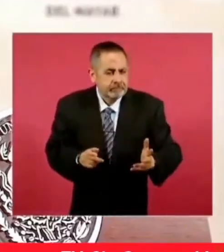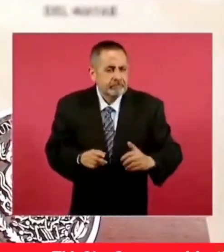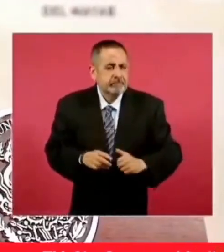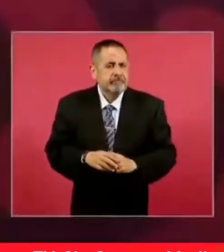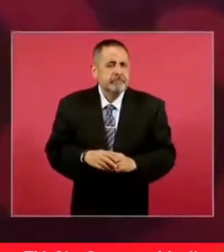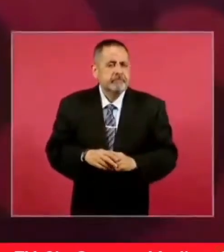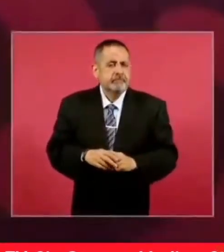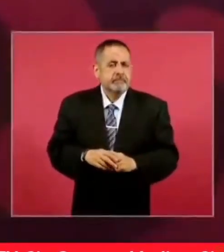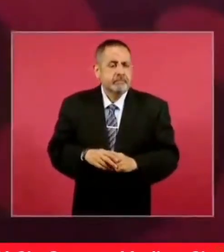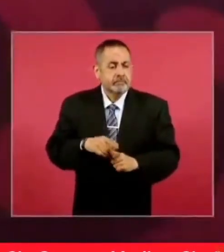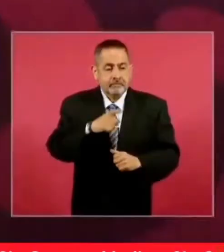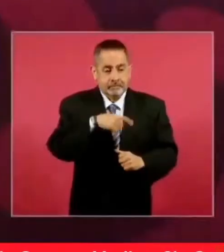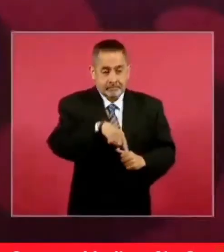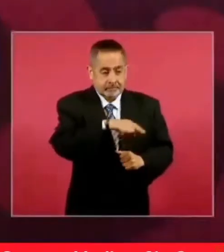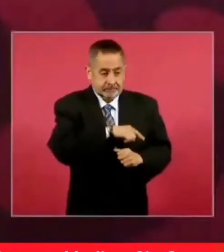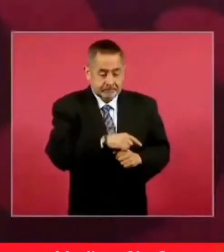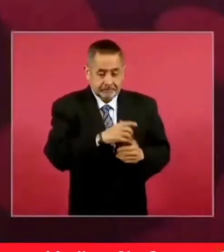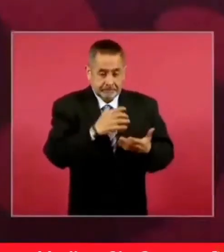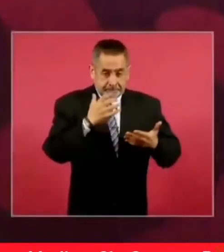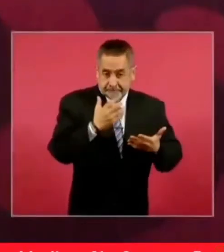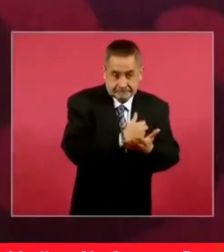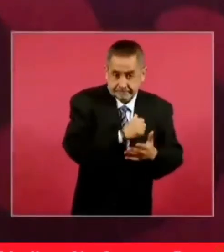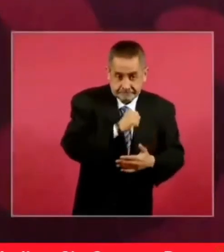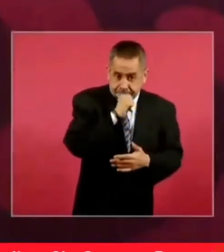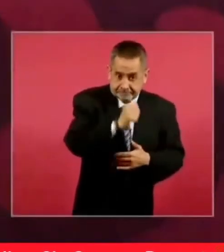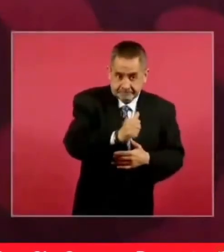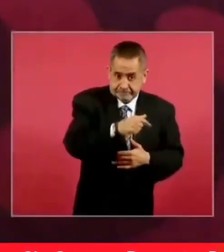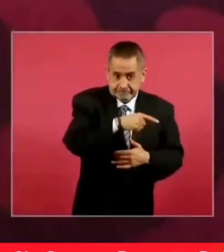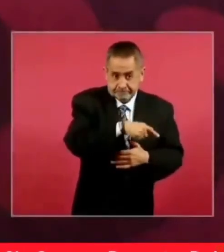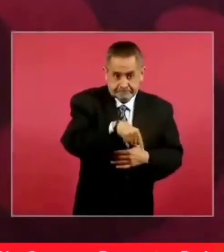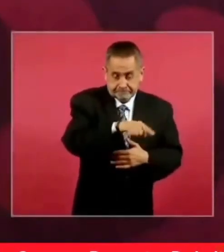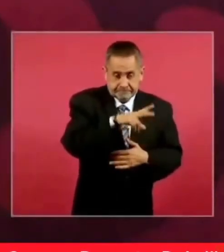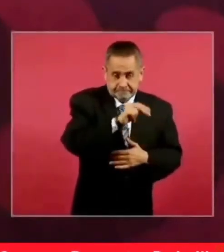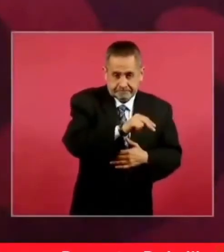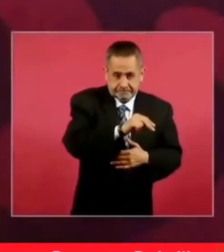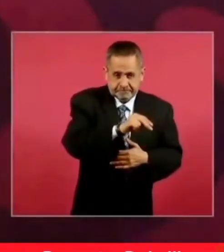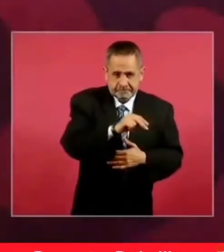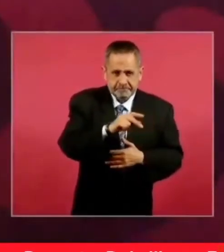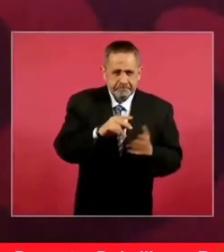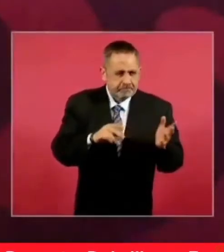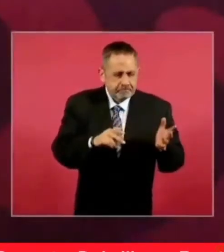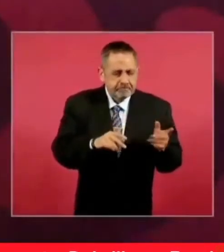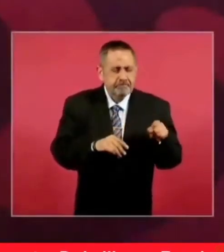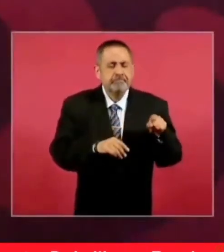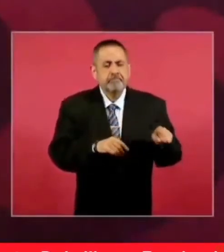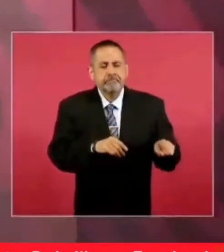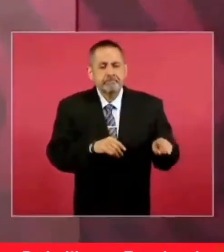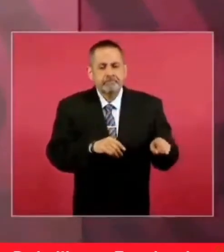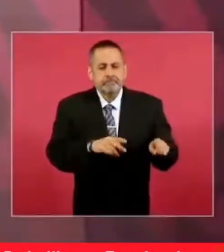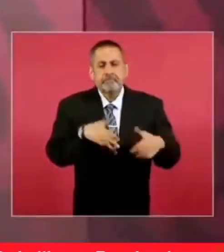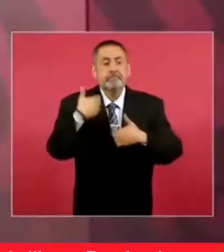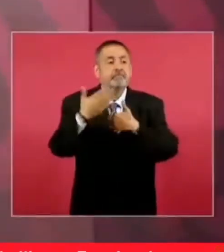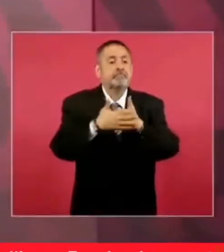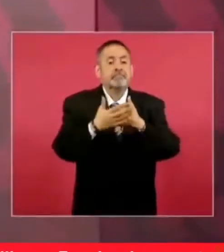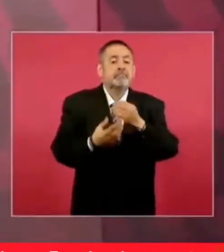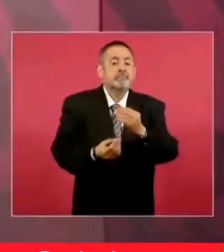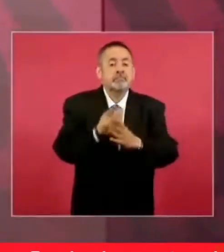si no ganan ellos, los conservadores, la propuesta seguramente para ese nuevo